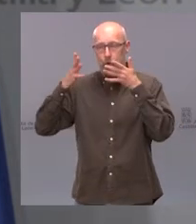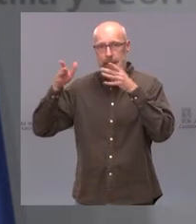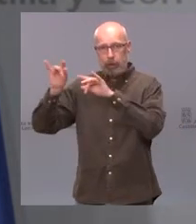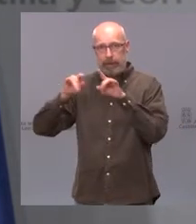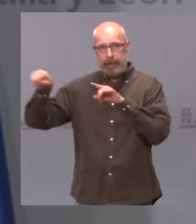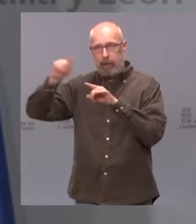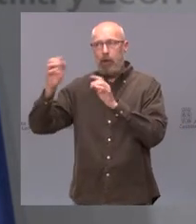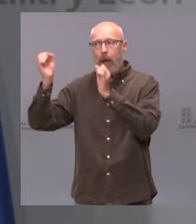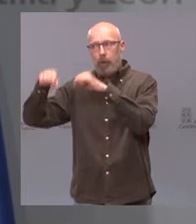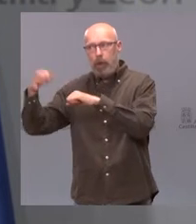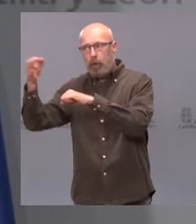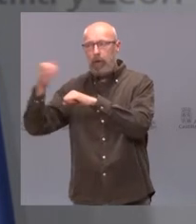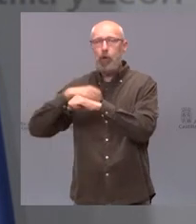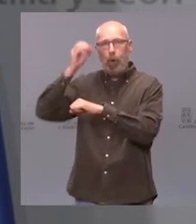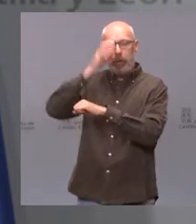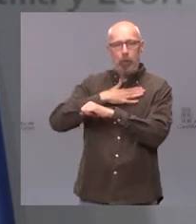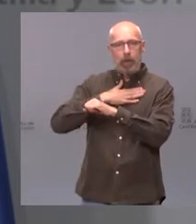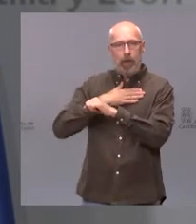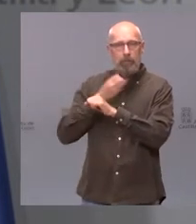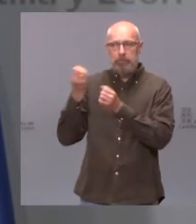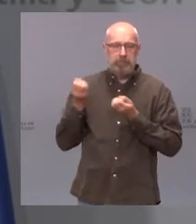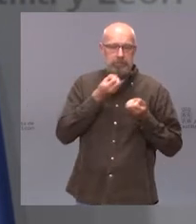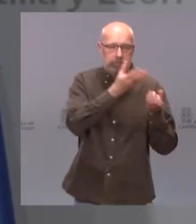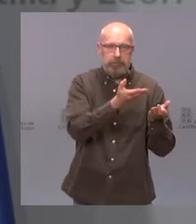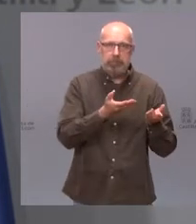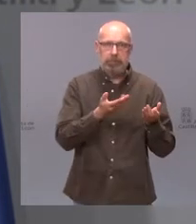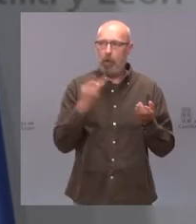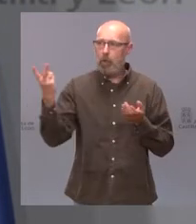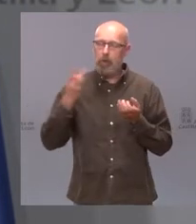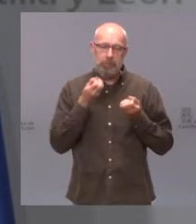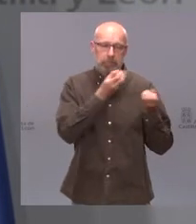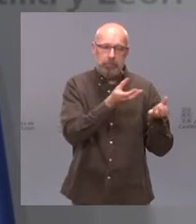y cuál es nuestra opinión. Y nuestra opinión, insisto, es